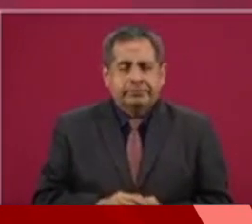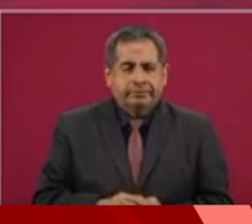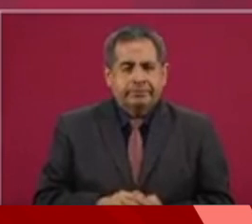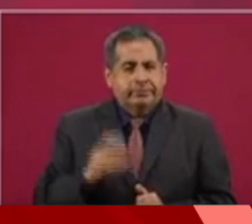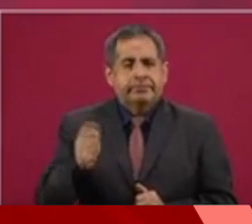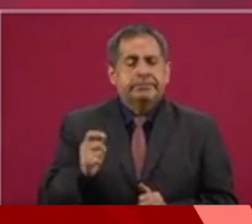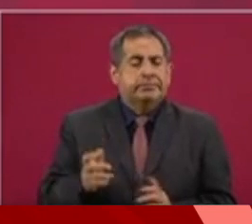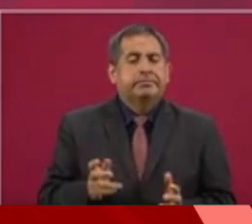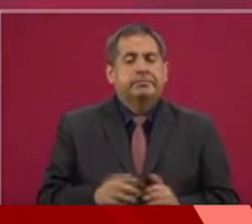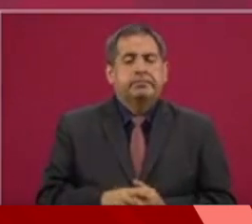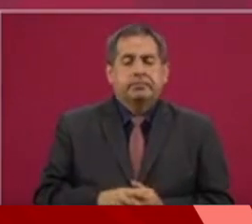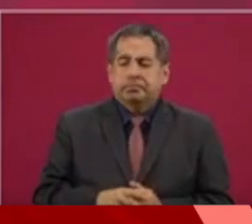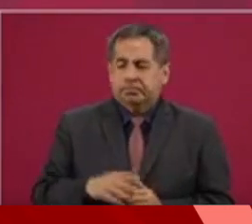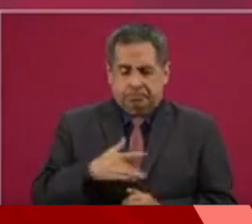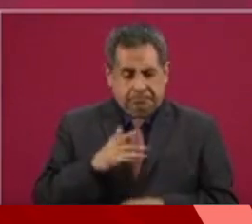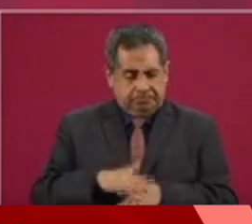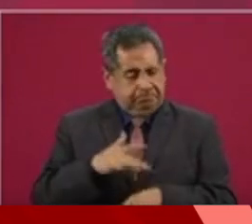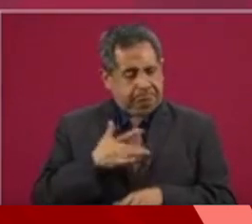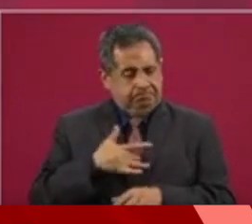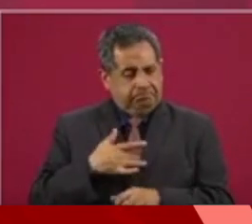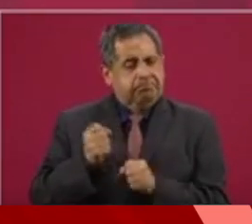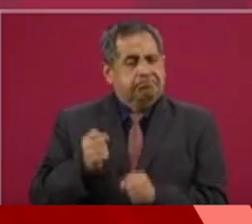que nos garantice